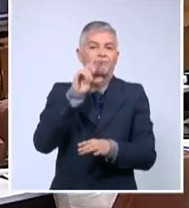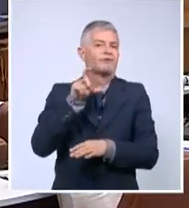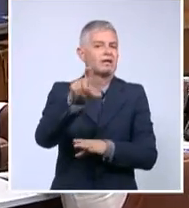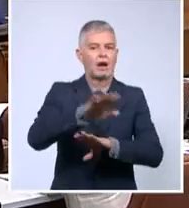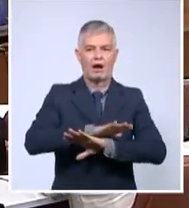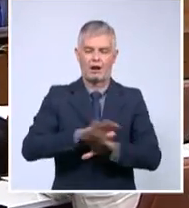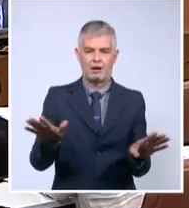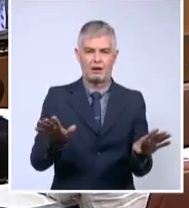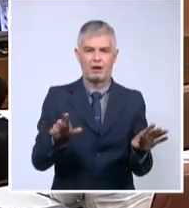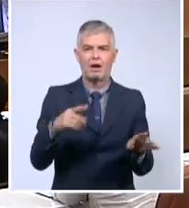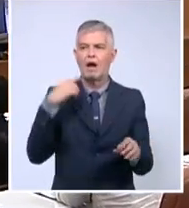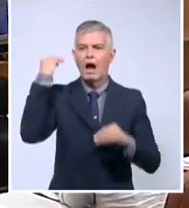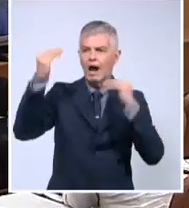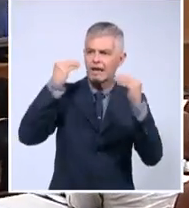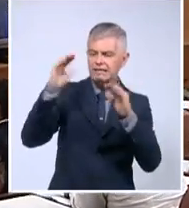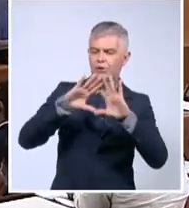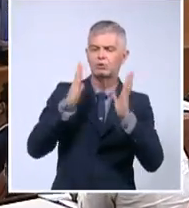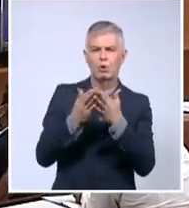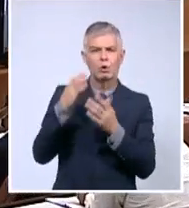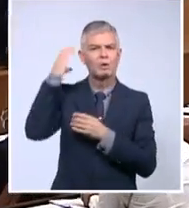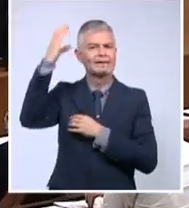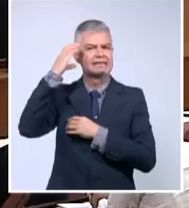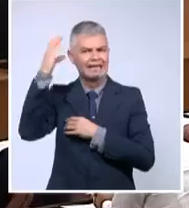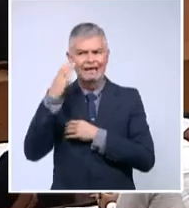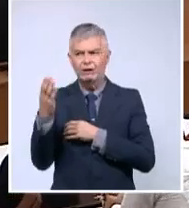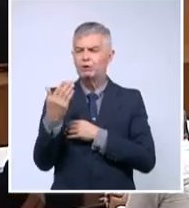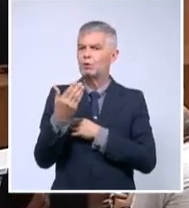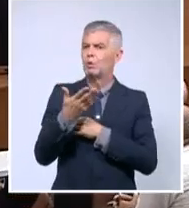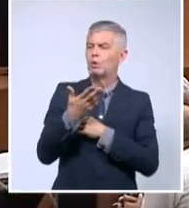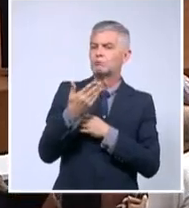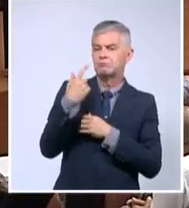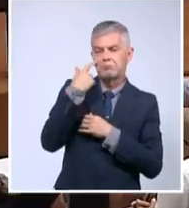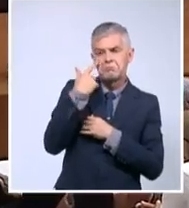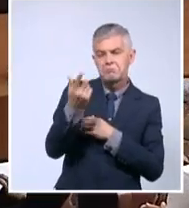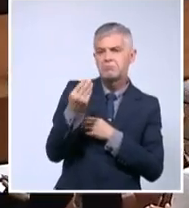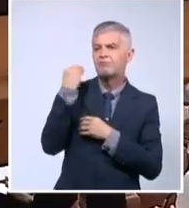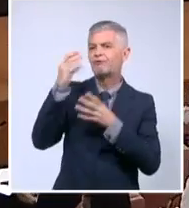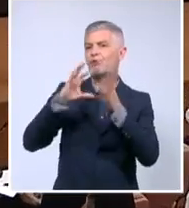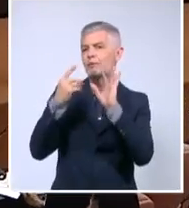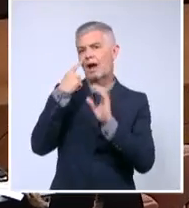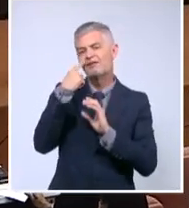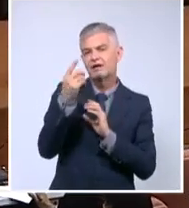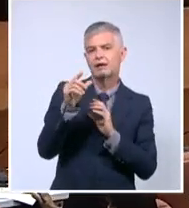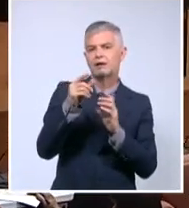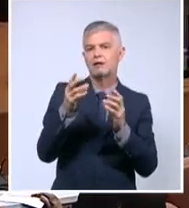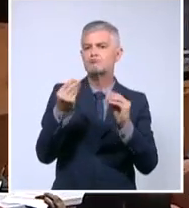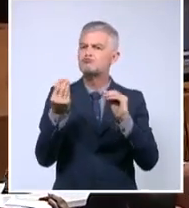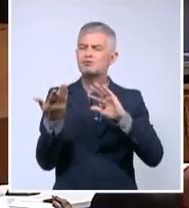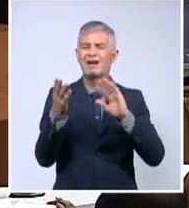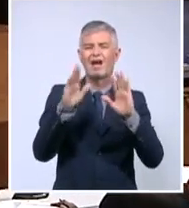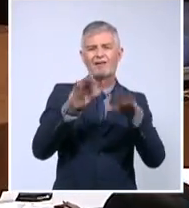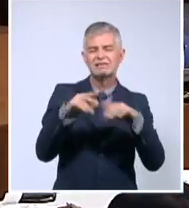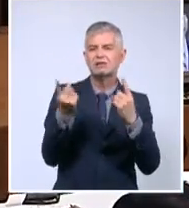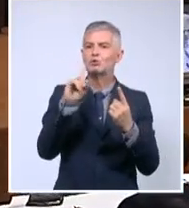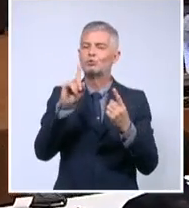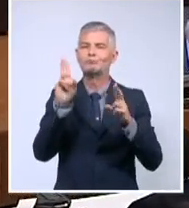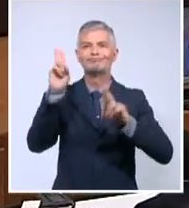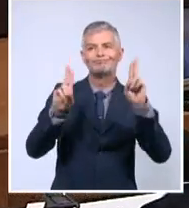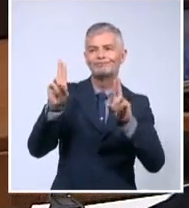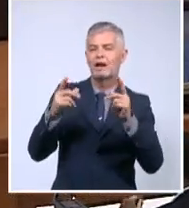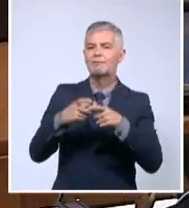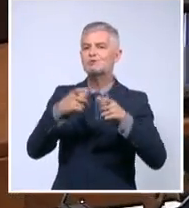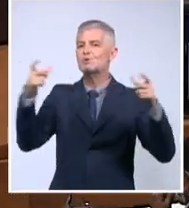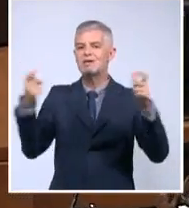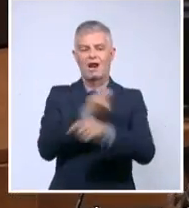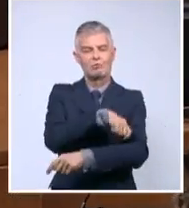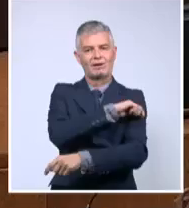los juicios y apreciaciones, muchas veces contradictorios, de la mayoría de la población. No es algo que podamos